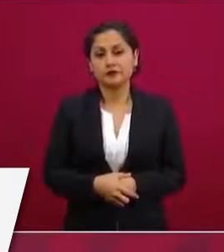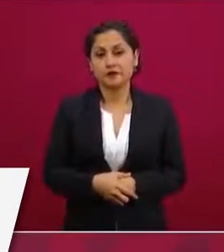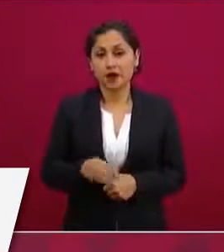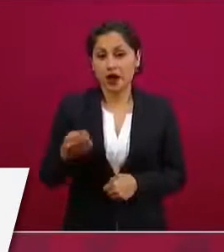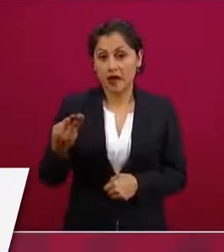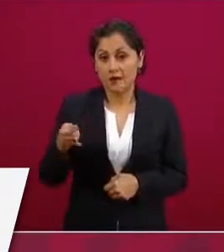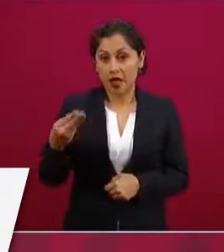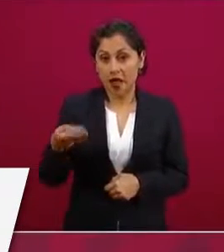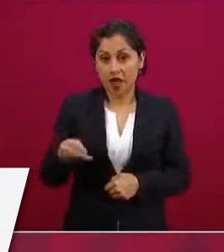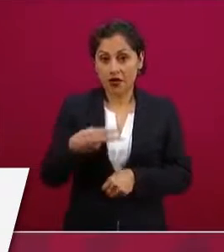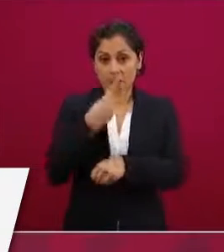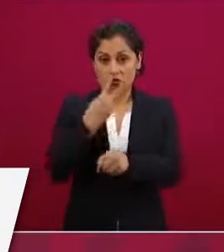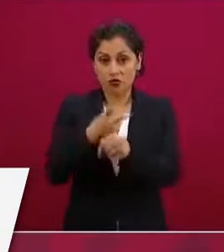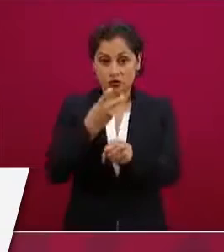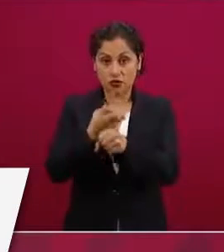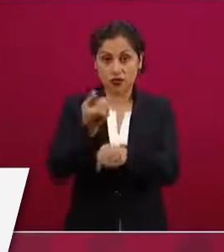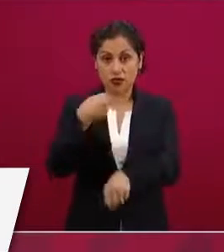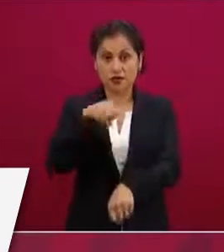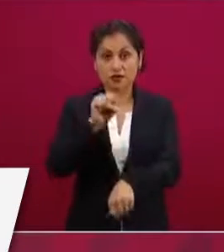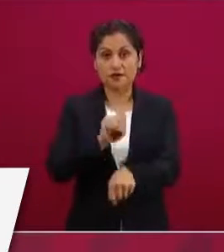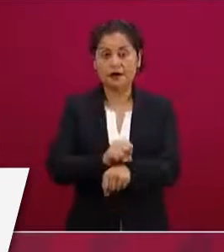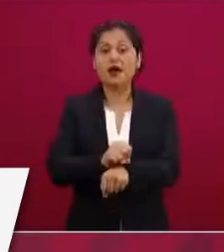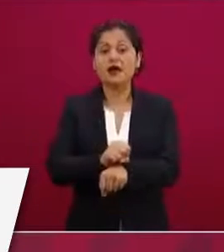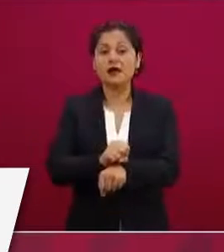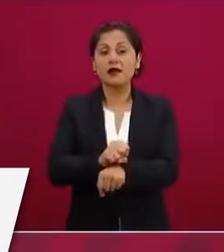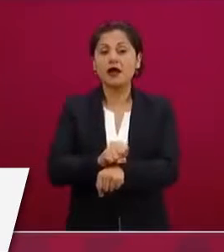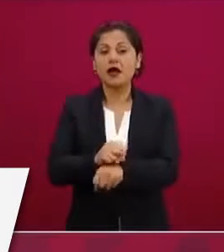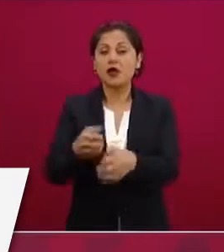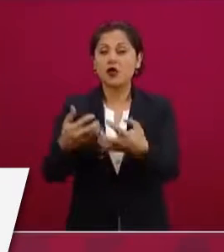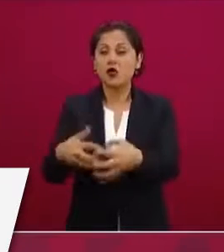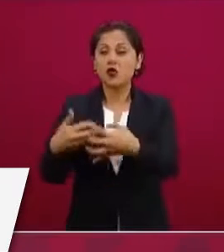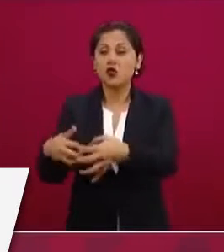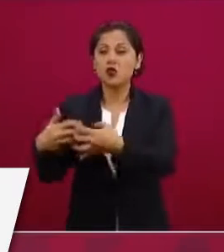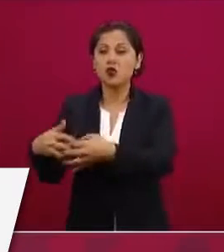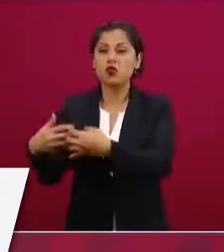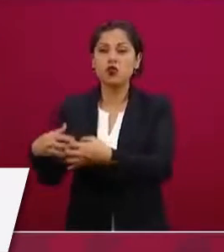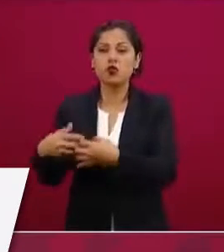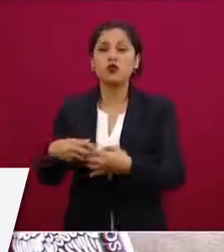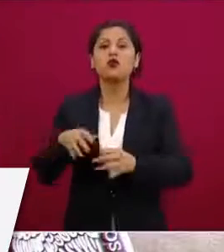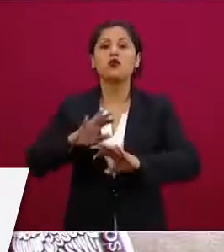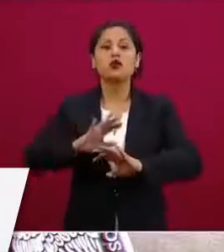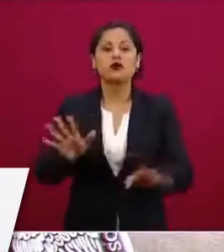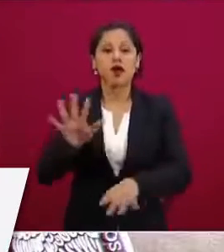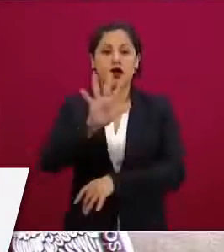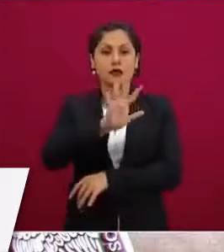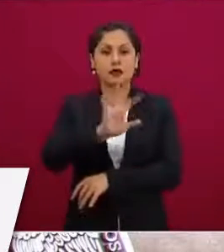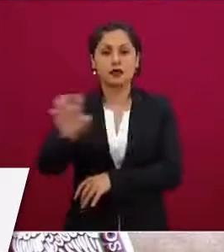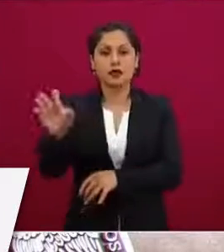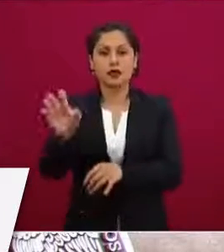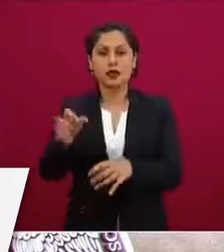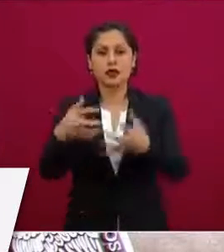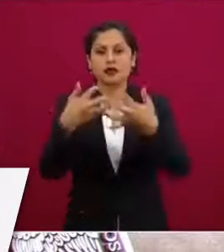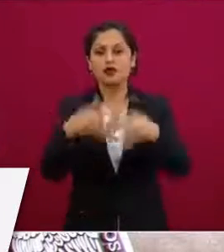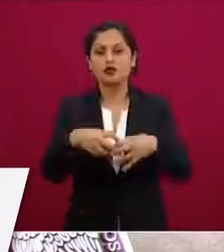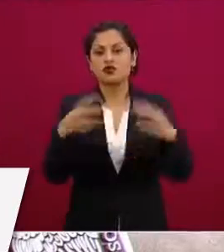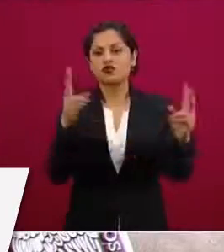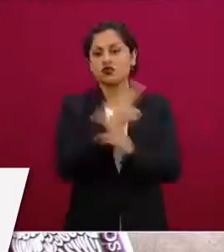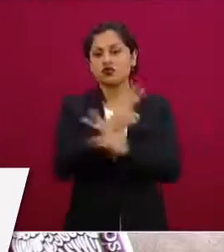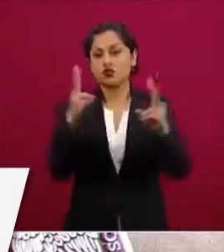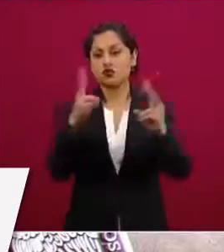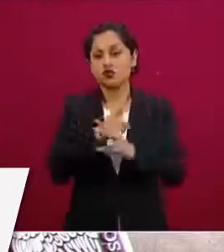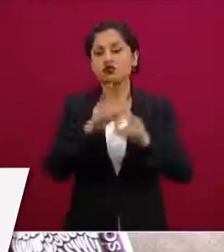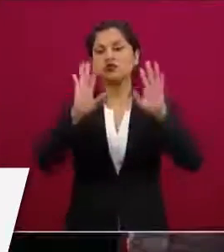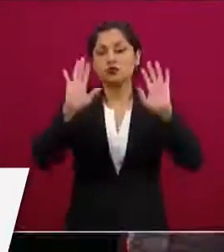ya se van a tener los primeros 500 ventiladores. Me gustaría que viniera para que